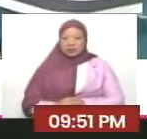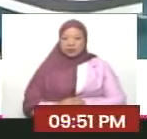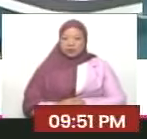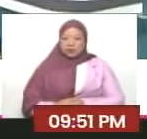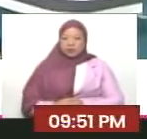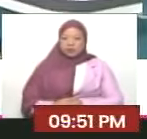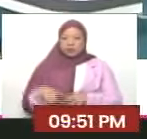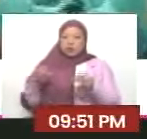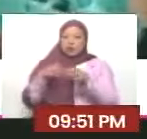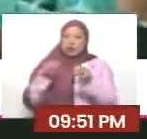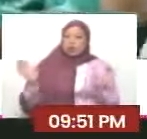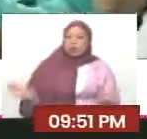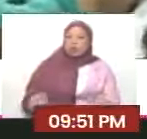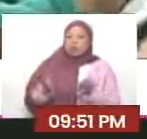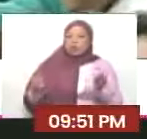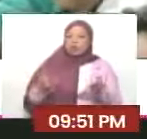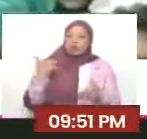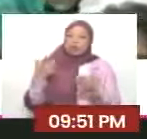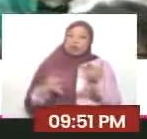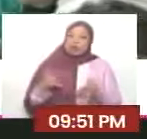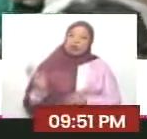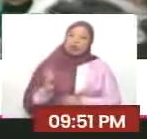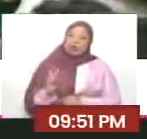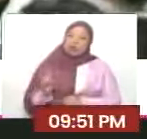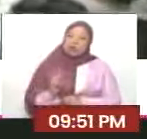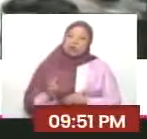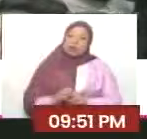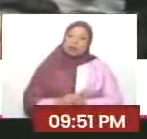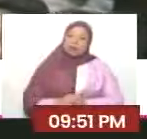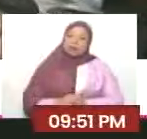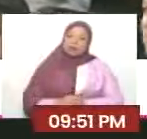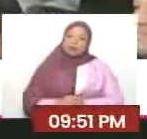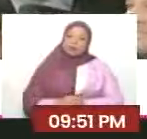Su equipo promotor nacional.